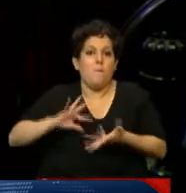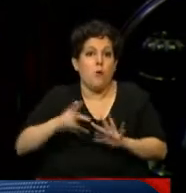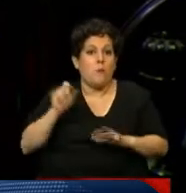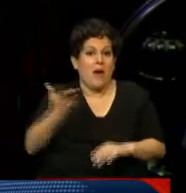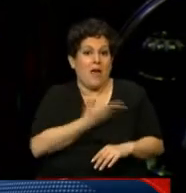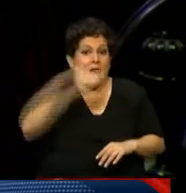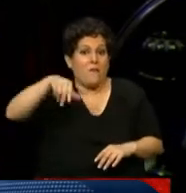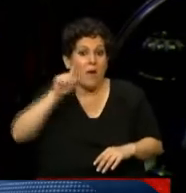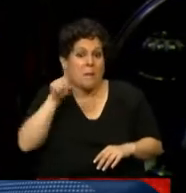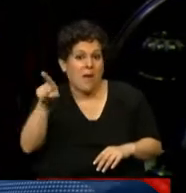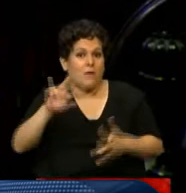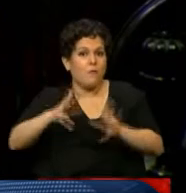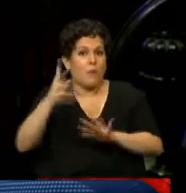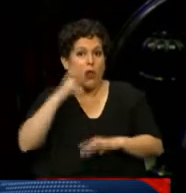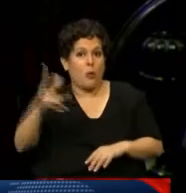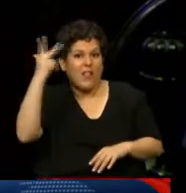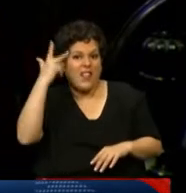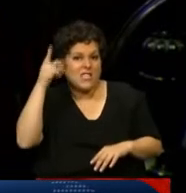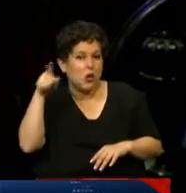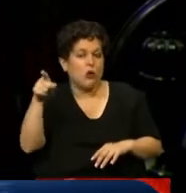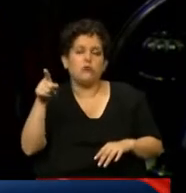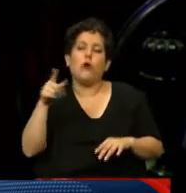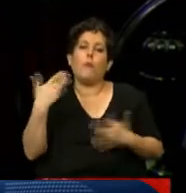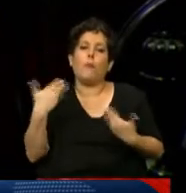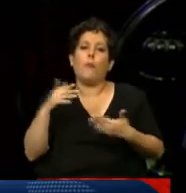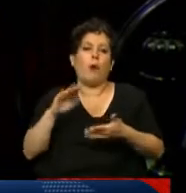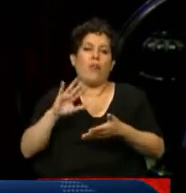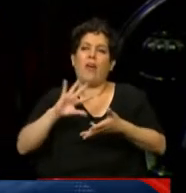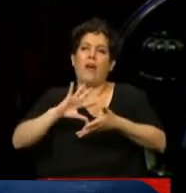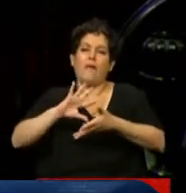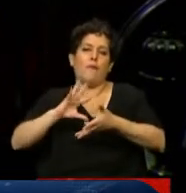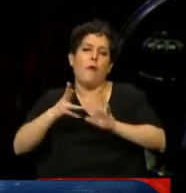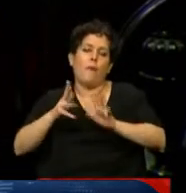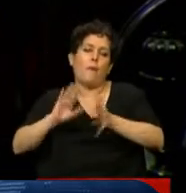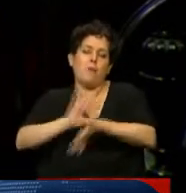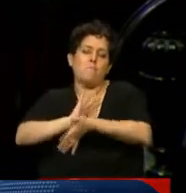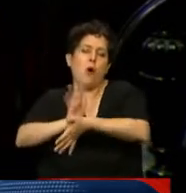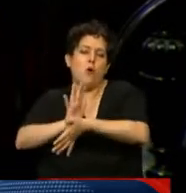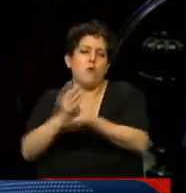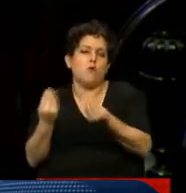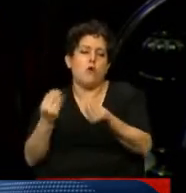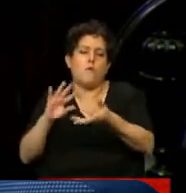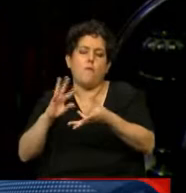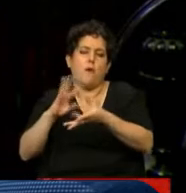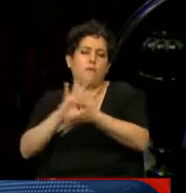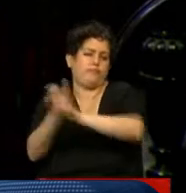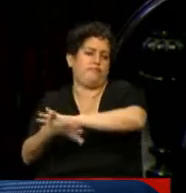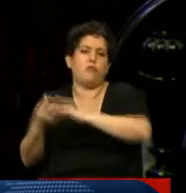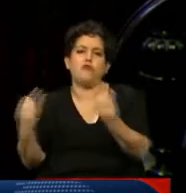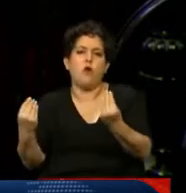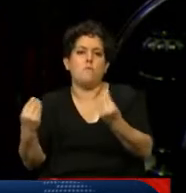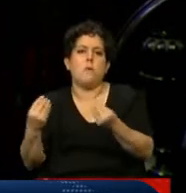del 2018 solo puede eliminarse con otro programa. Eso